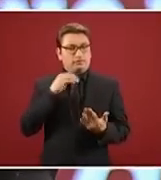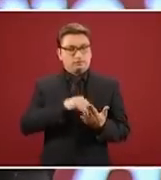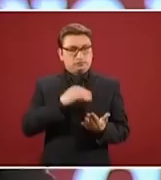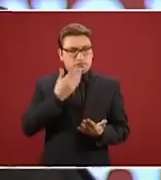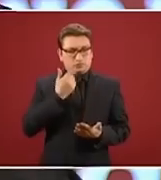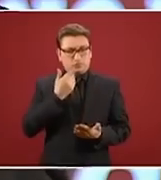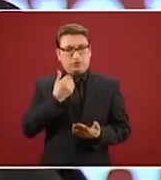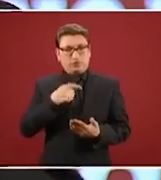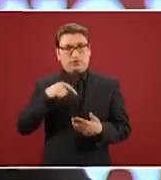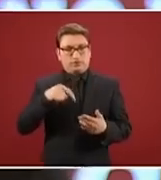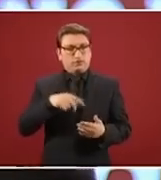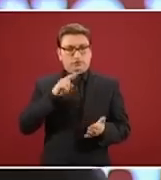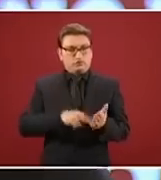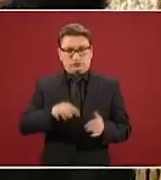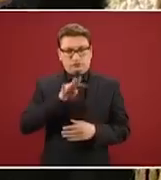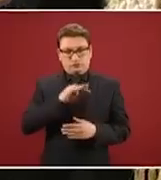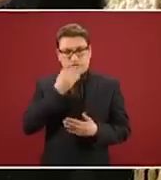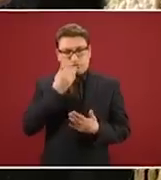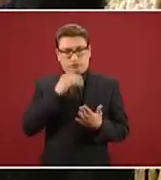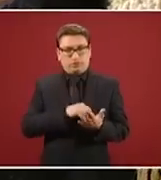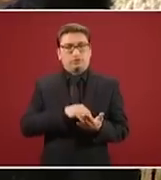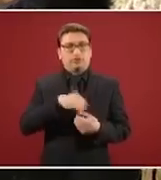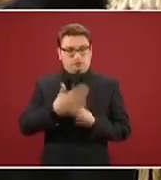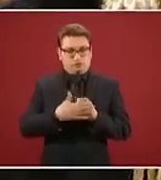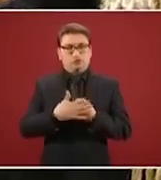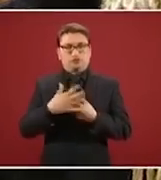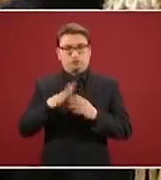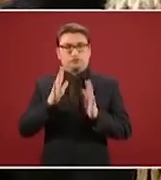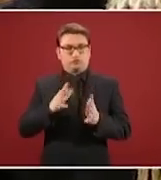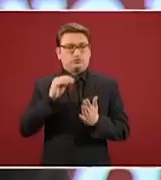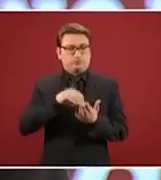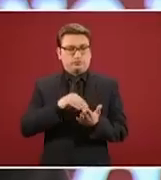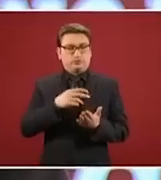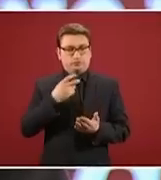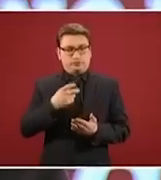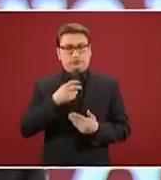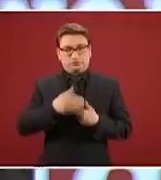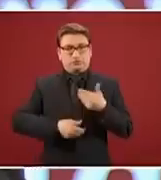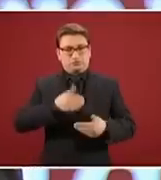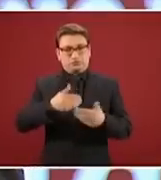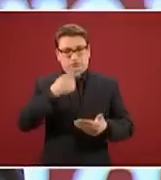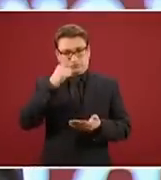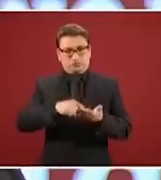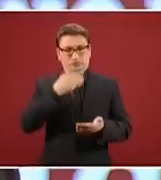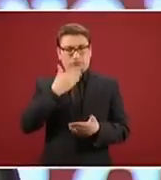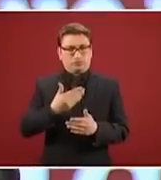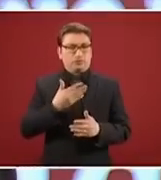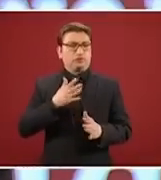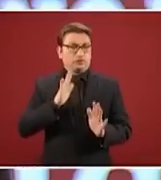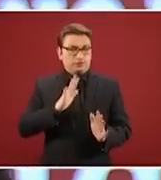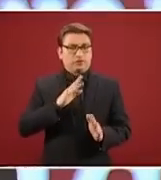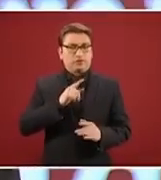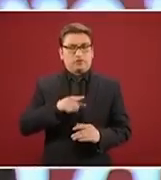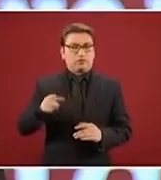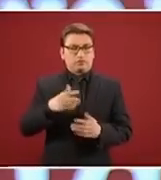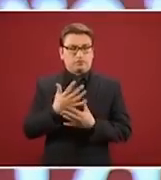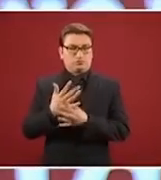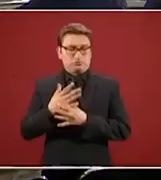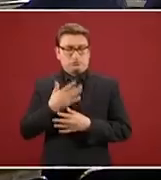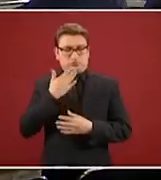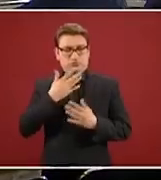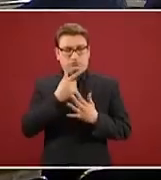este año no estaba iba a estar yo lo que vamos viendo a juzgar por esos hechos objetivos